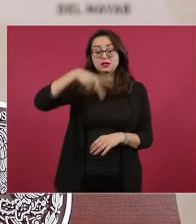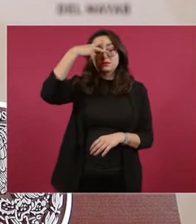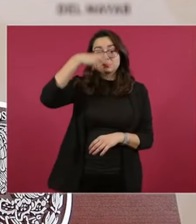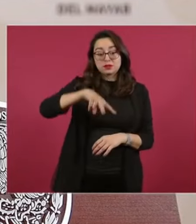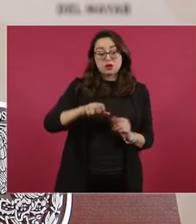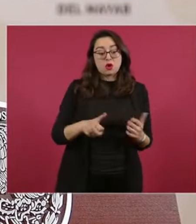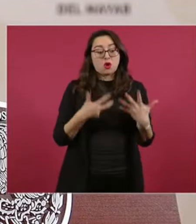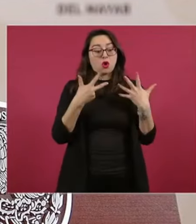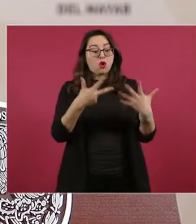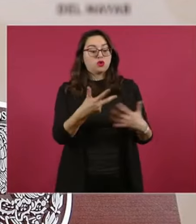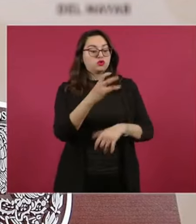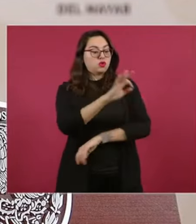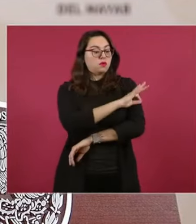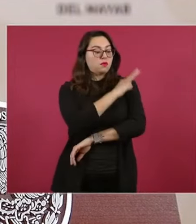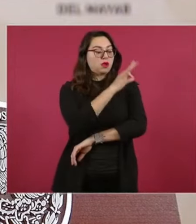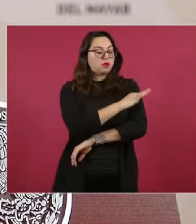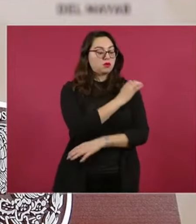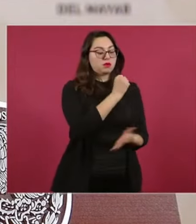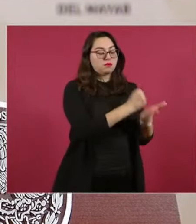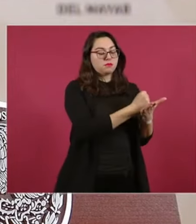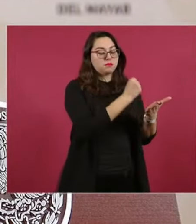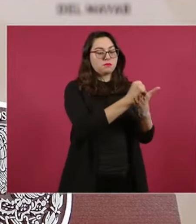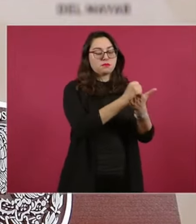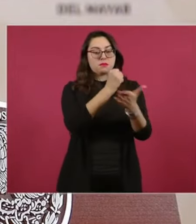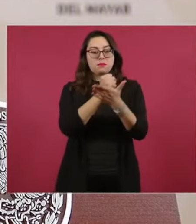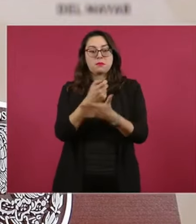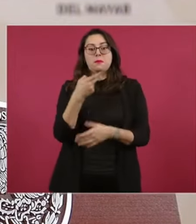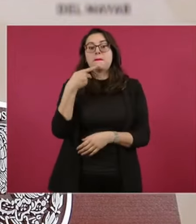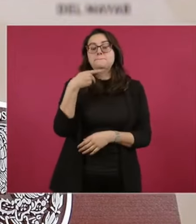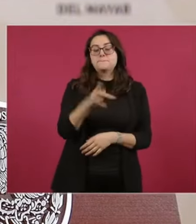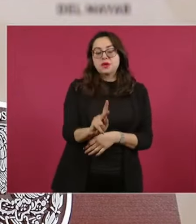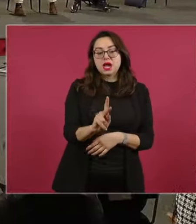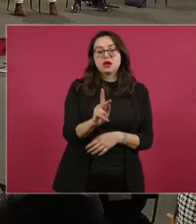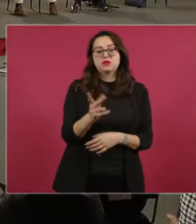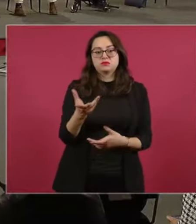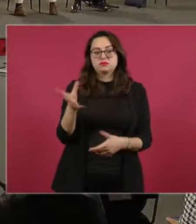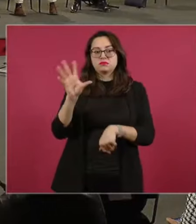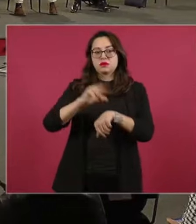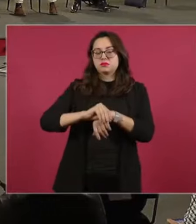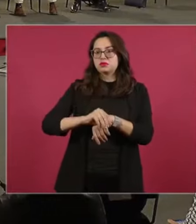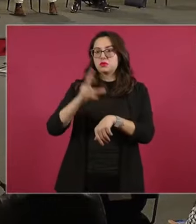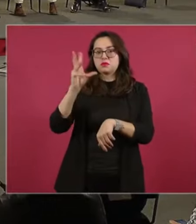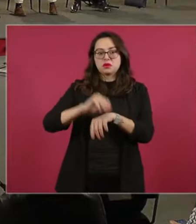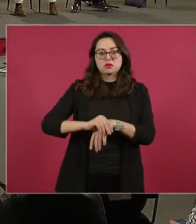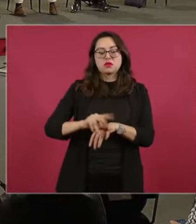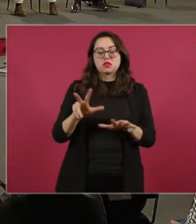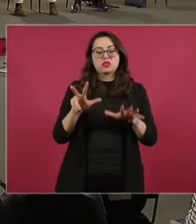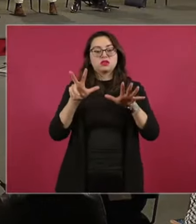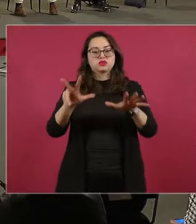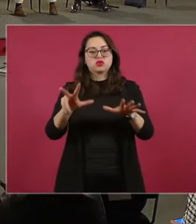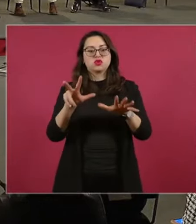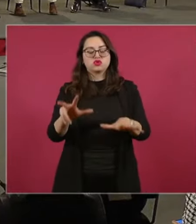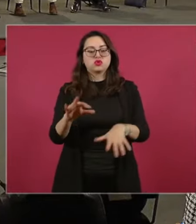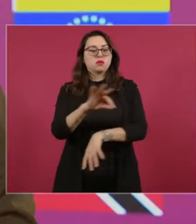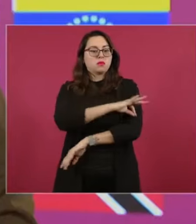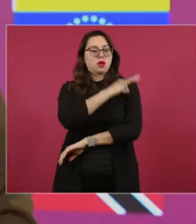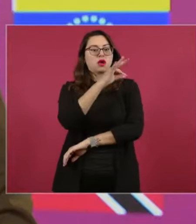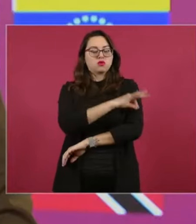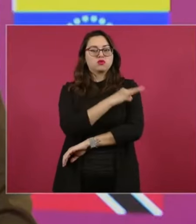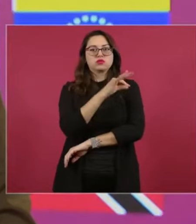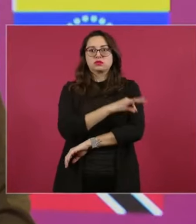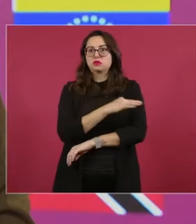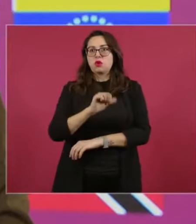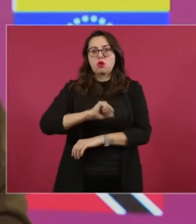ocho vacunas contra COVID-19, somos la agencia que más vacunas ha autorizado en el mundo, 18 en total, pues esto se